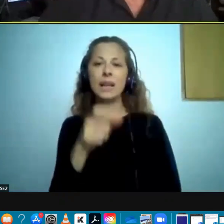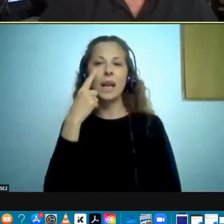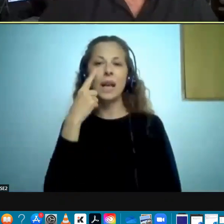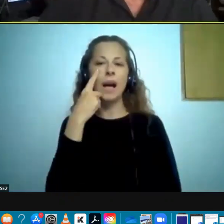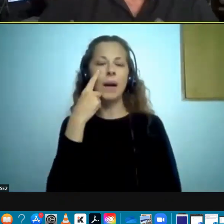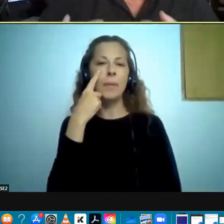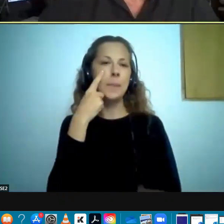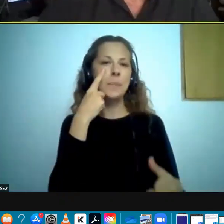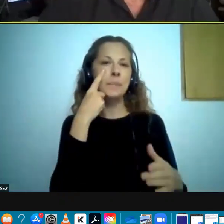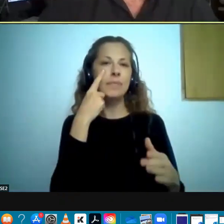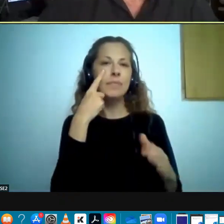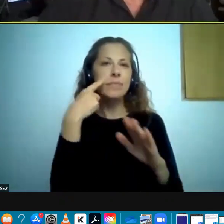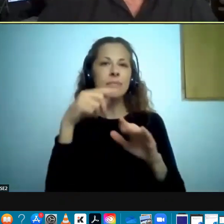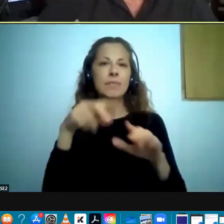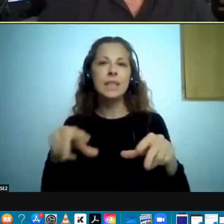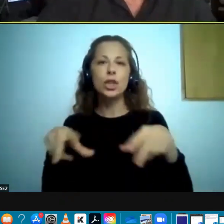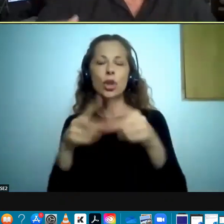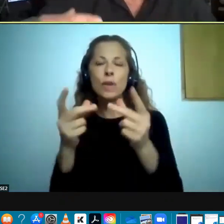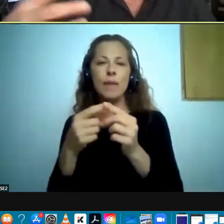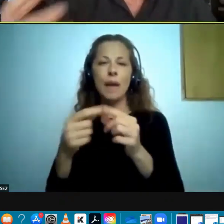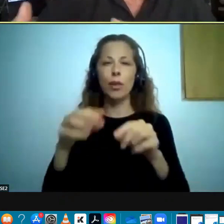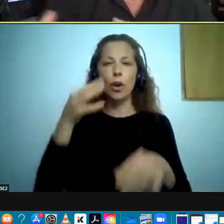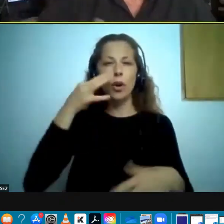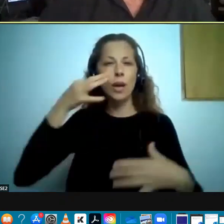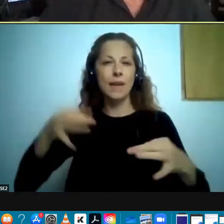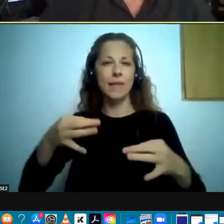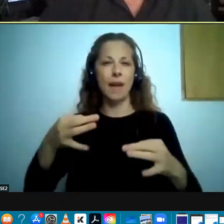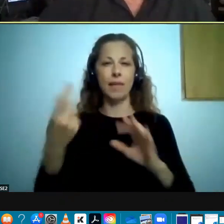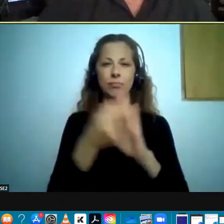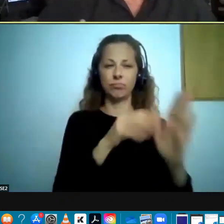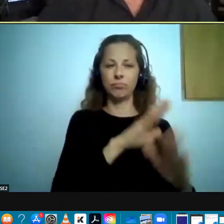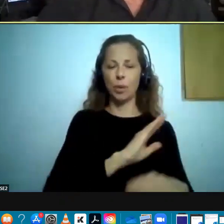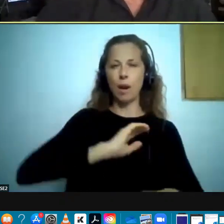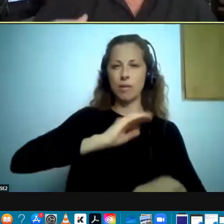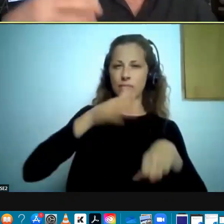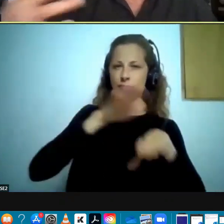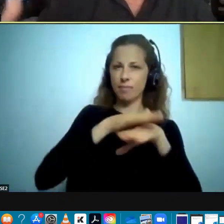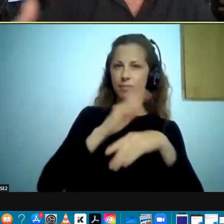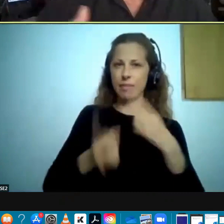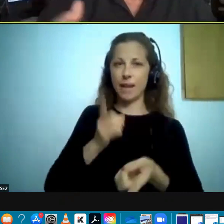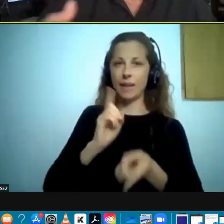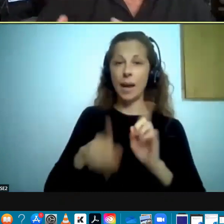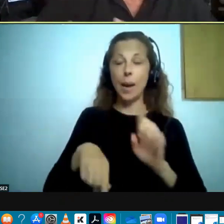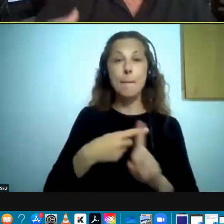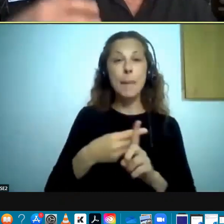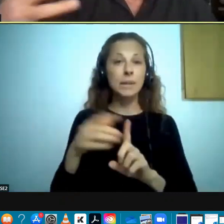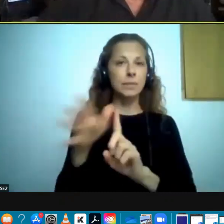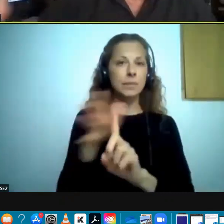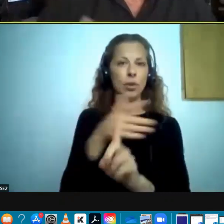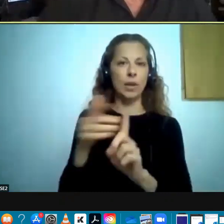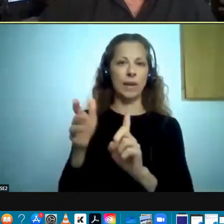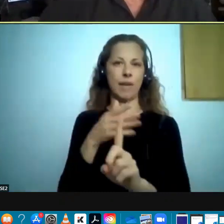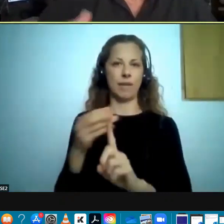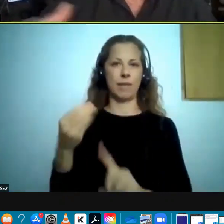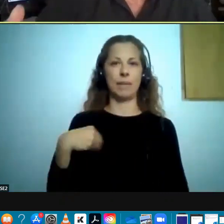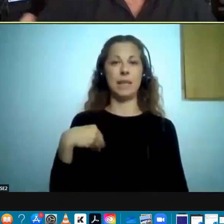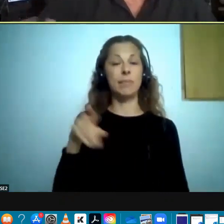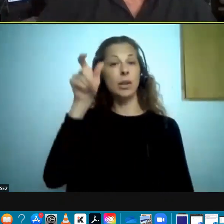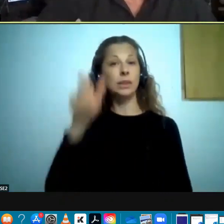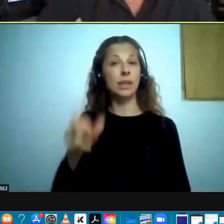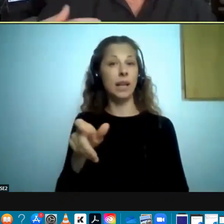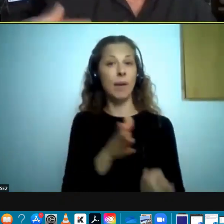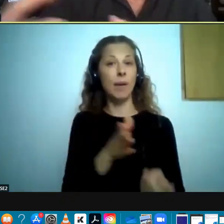realidad para que sea acorde a lo que ellos deciden, y luego para usar la violencia de manera que corrijan las desviaciones o castiguen